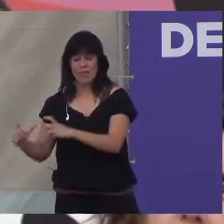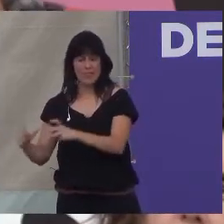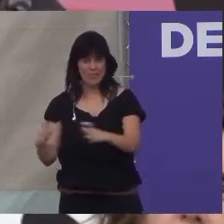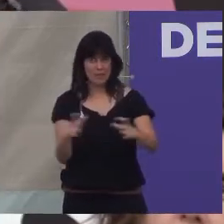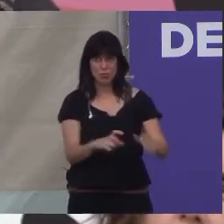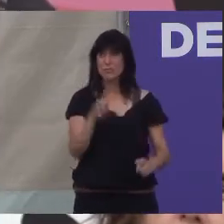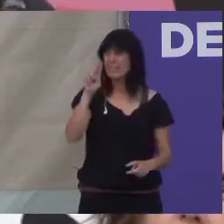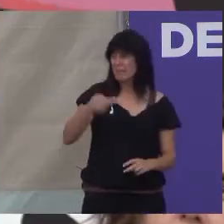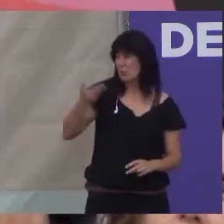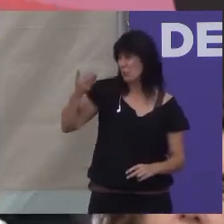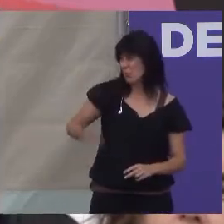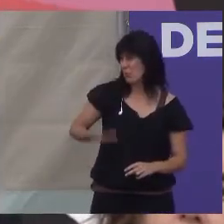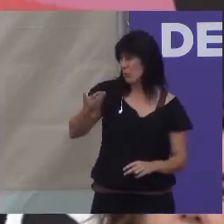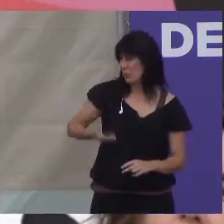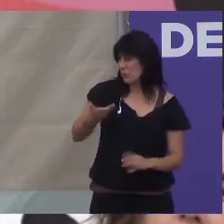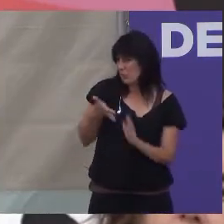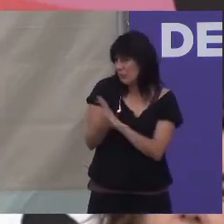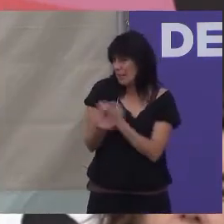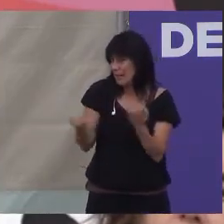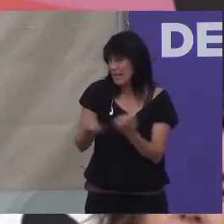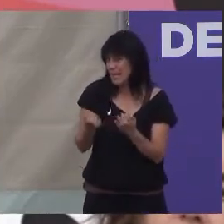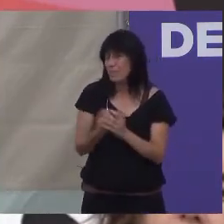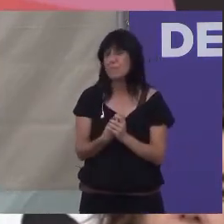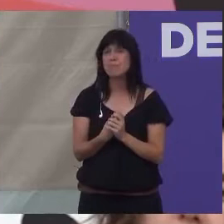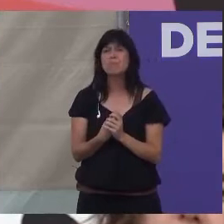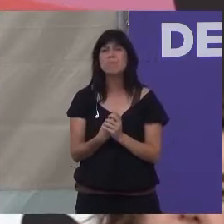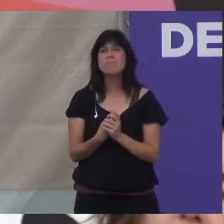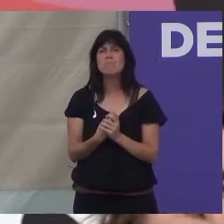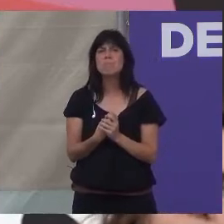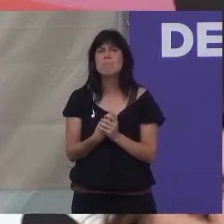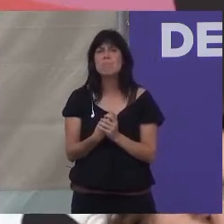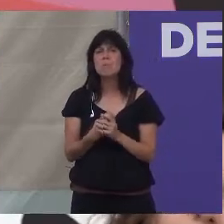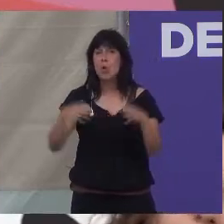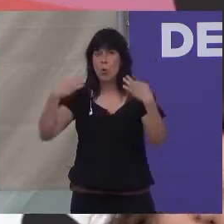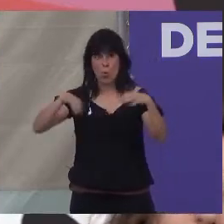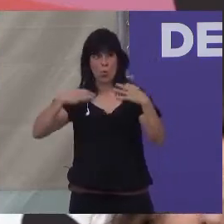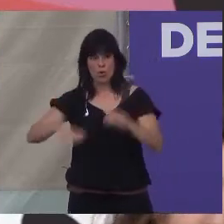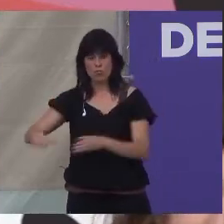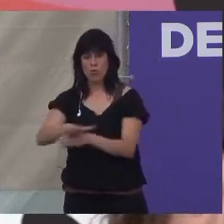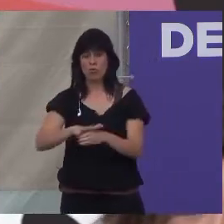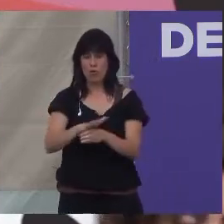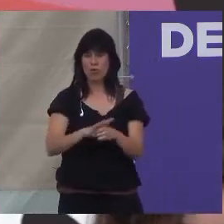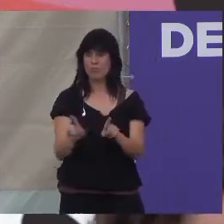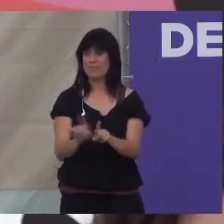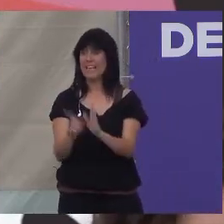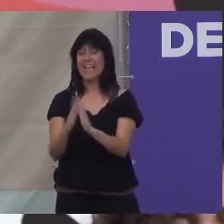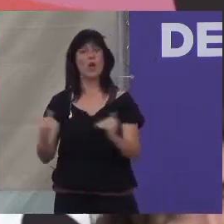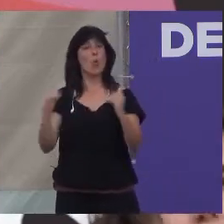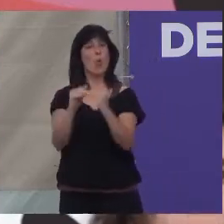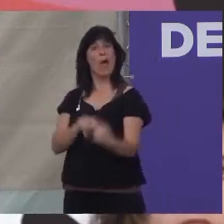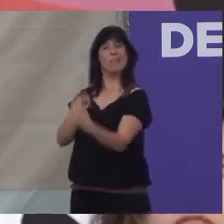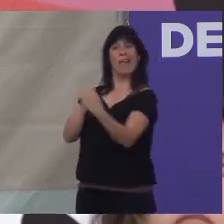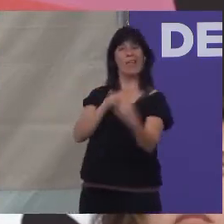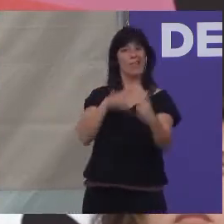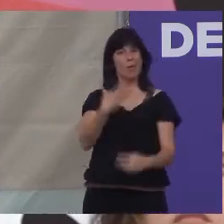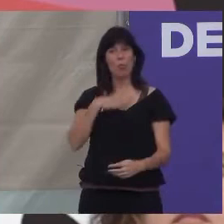importante destacar que el único lugar en el que podemos actuar en pie de igualdad son los círculos. Allí todos